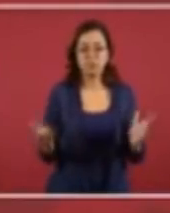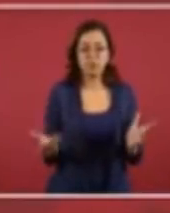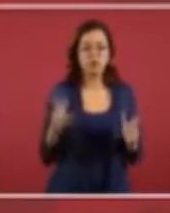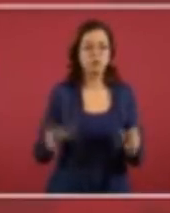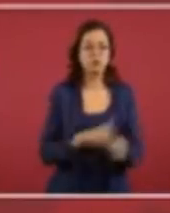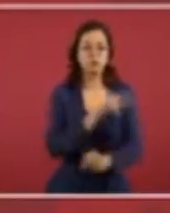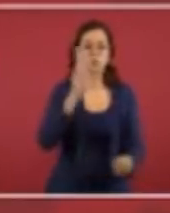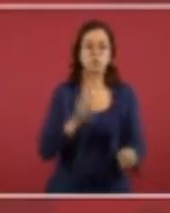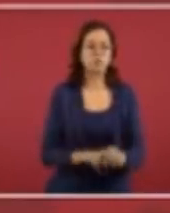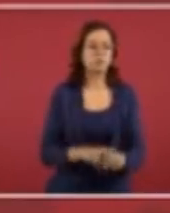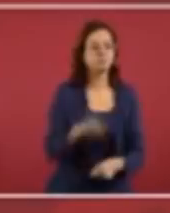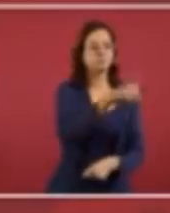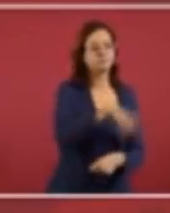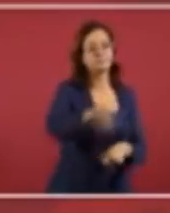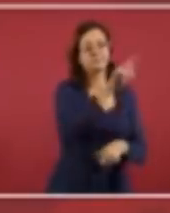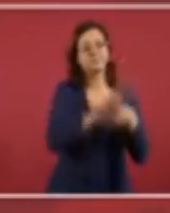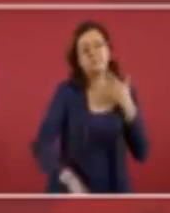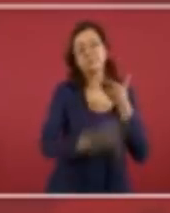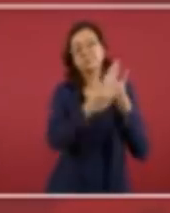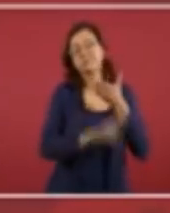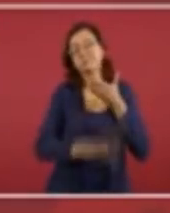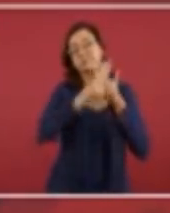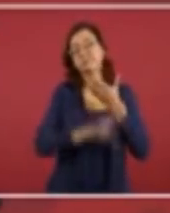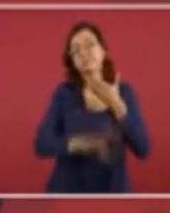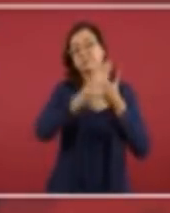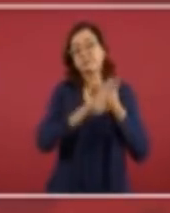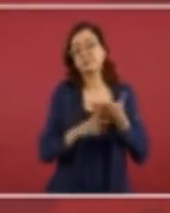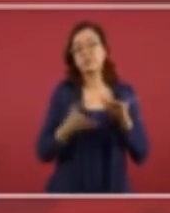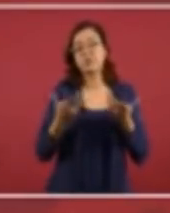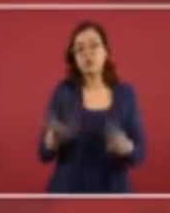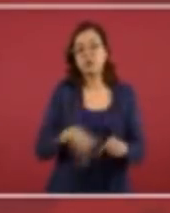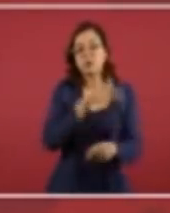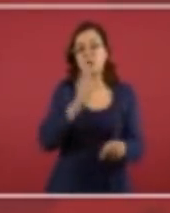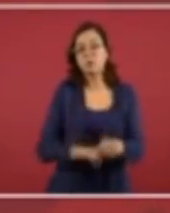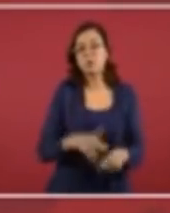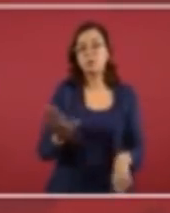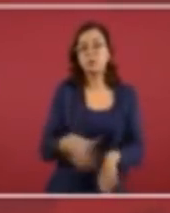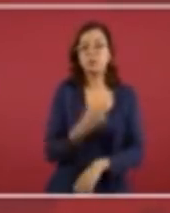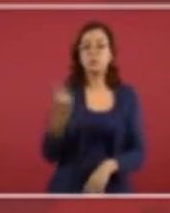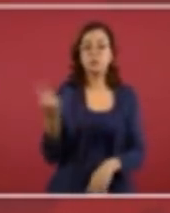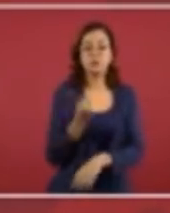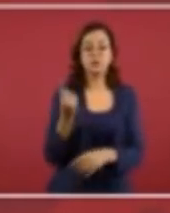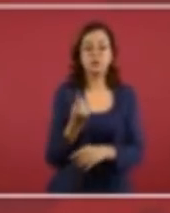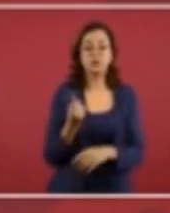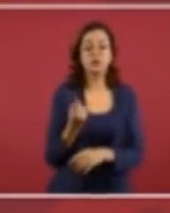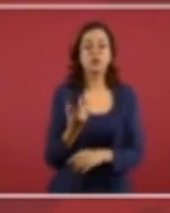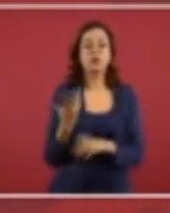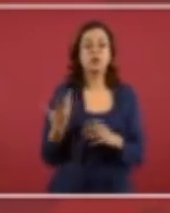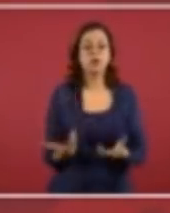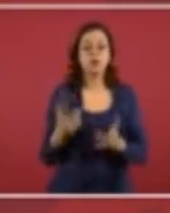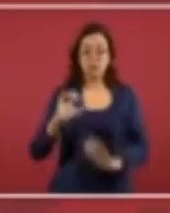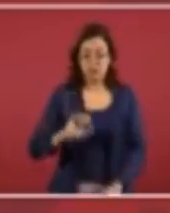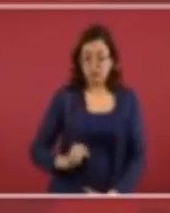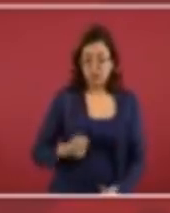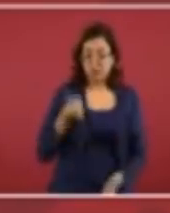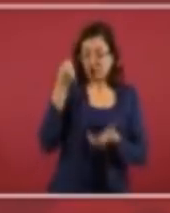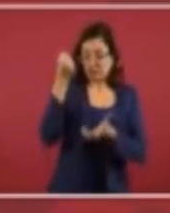natural que haya oposición, porque ya no hay entrega de